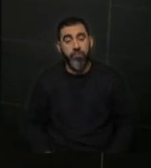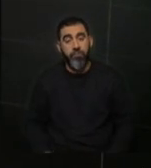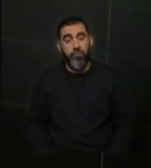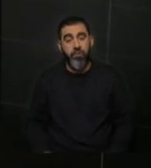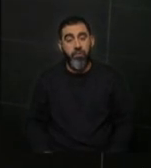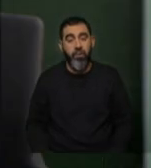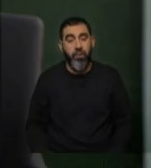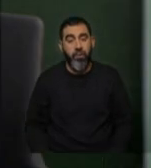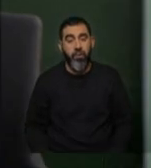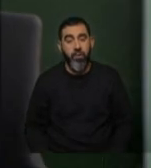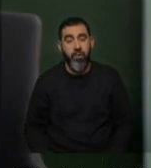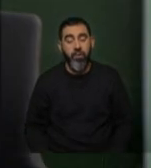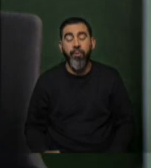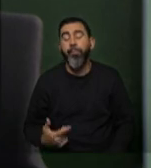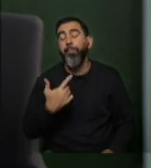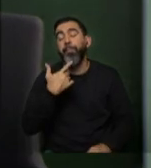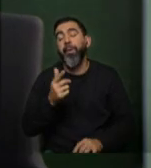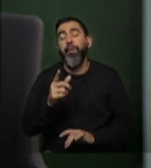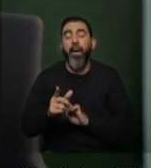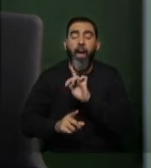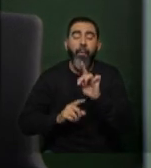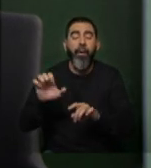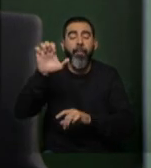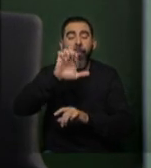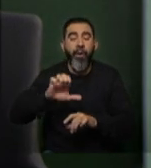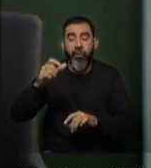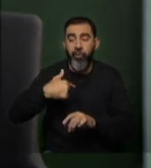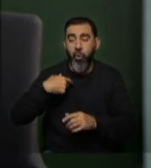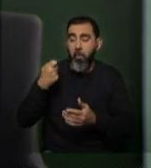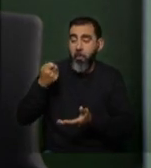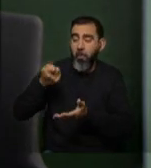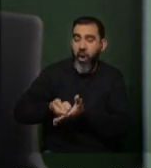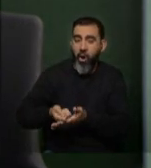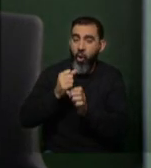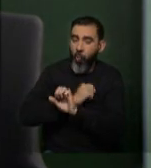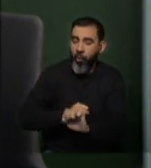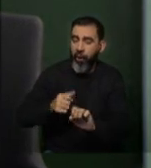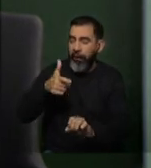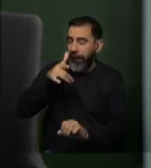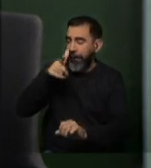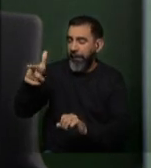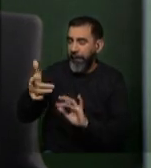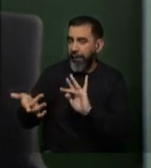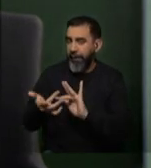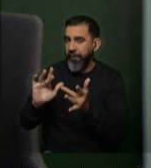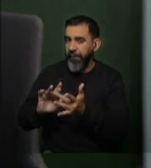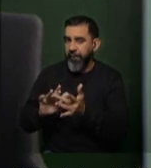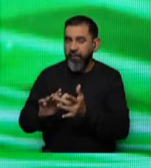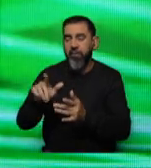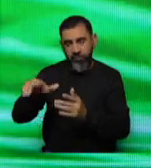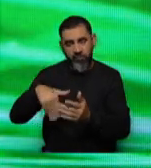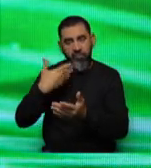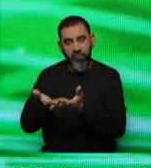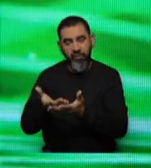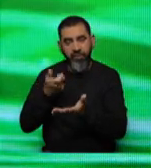habría dificultades. Claro, yo lo que digo es que, por ejemplo, algún empresario puede decir, bueno, si yo aporto tanto, puedo tener una línea directa con determinados. Bueno, eso es lo que nosotros planteamos